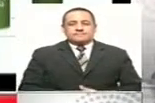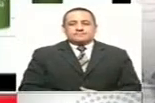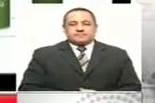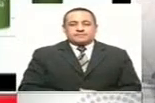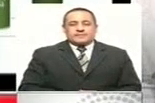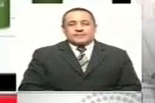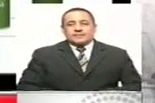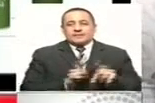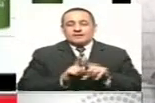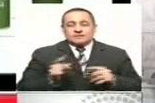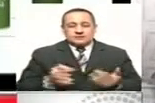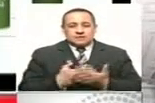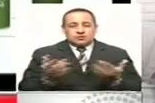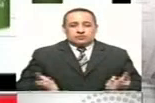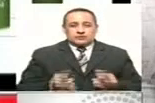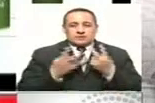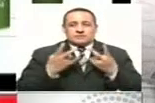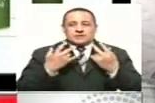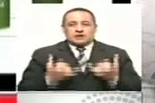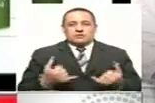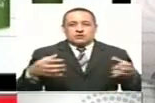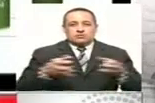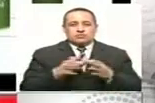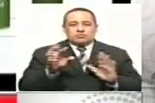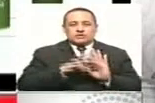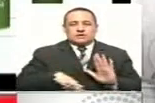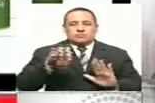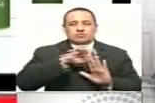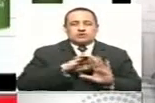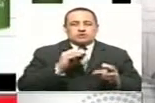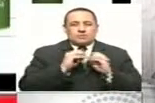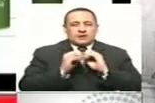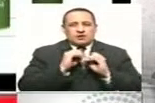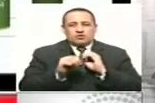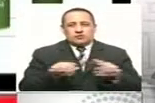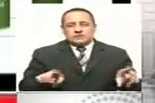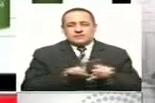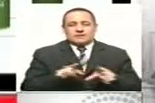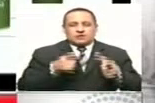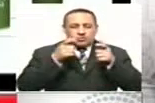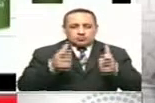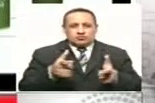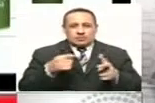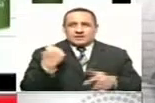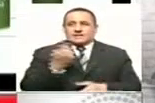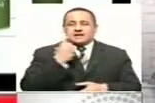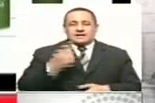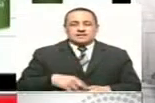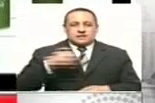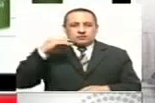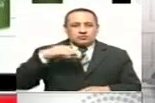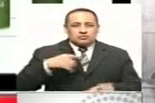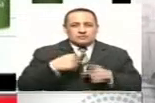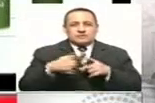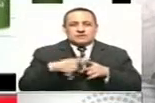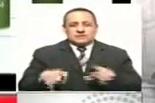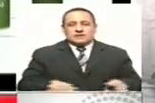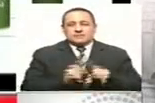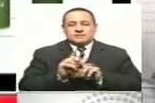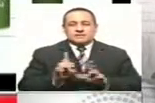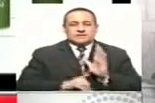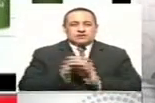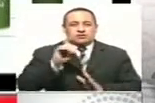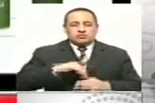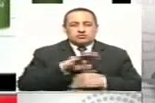sobre bienes de la concesión del proyecto Mejoras a la Seguridad Energética del País y Desarrollo del